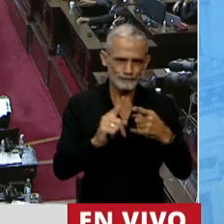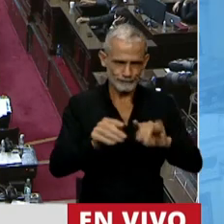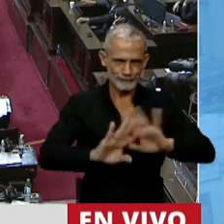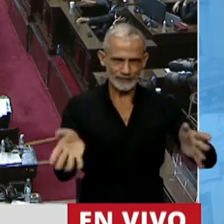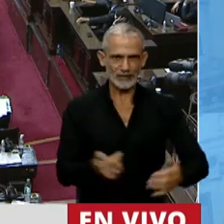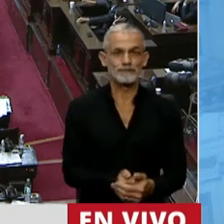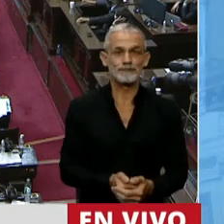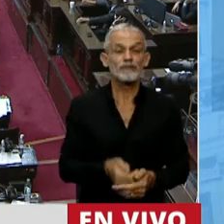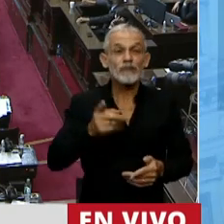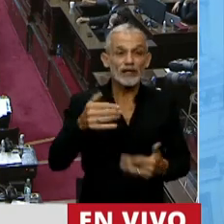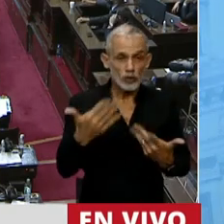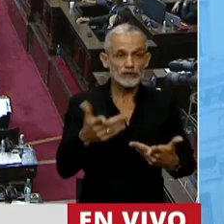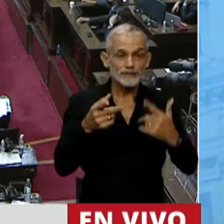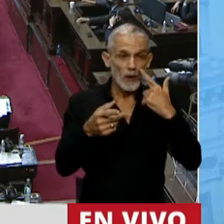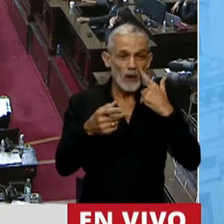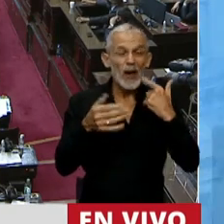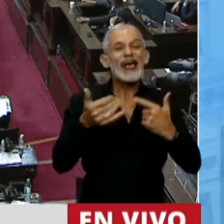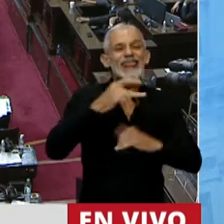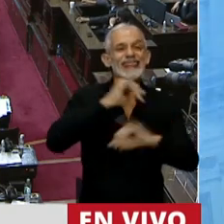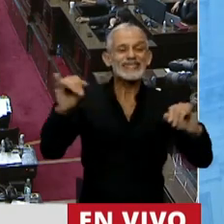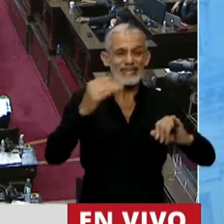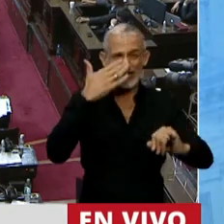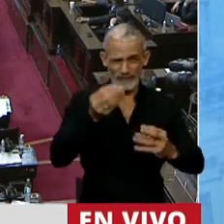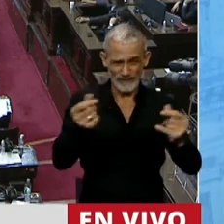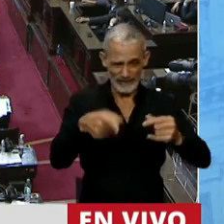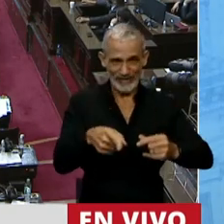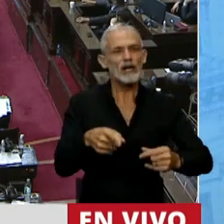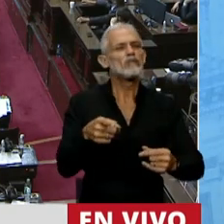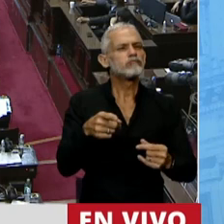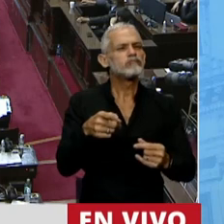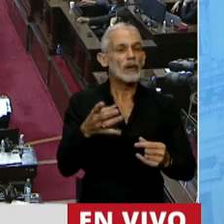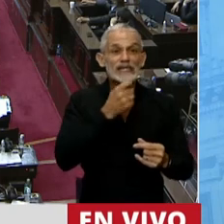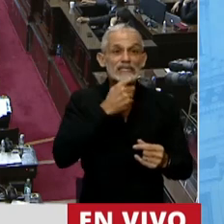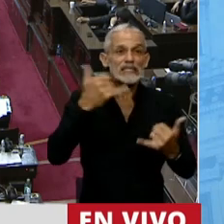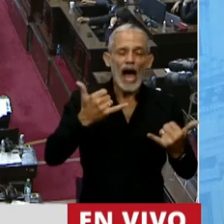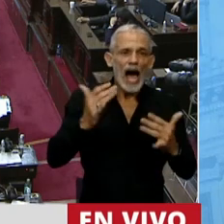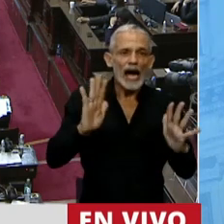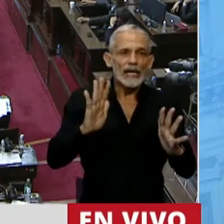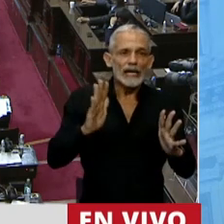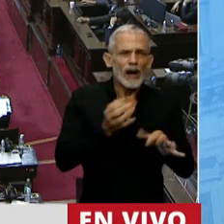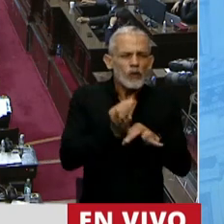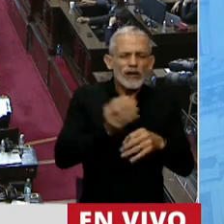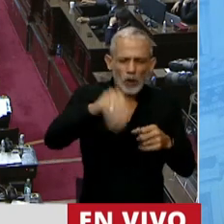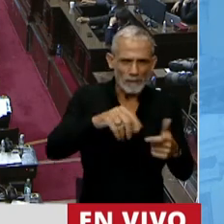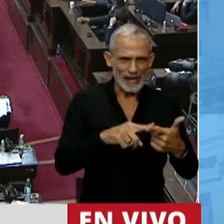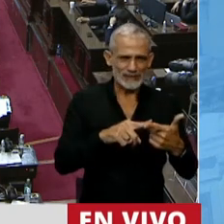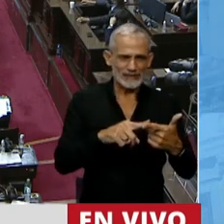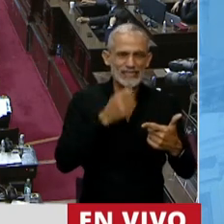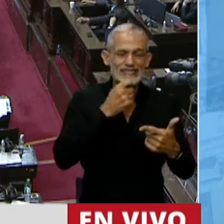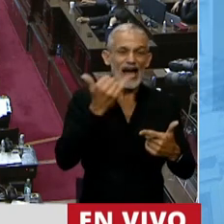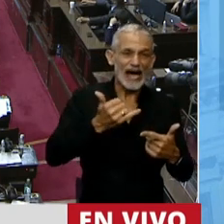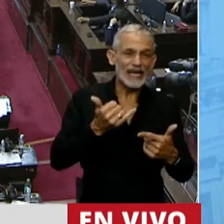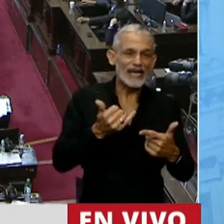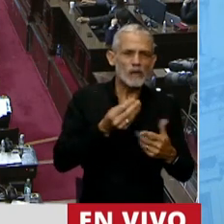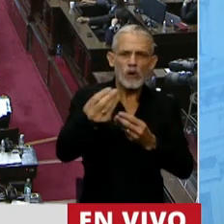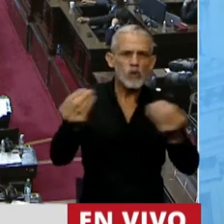problema, presidente. Entonces, decirle finalmente que si hubiera más educación, si hubiera